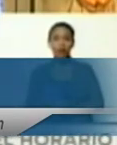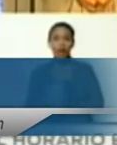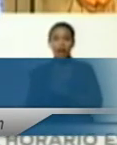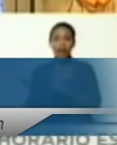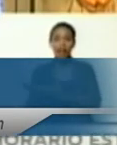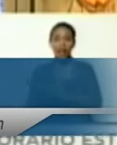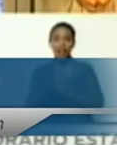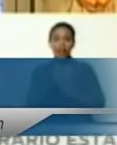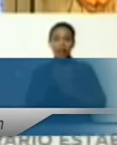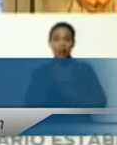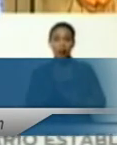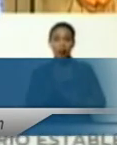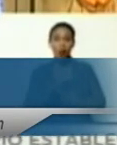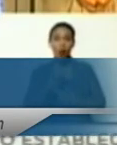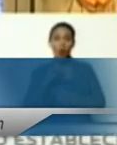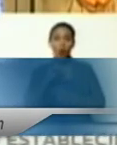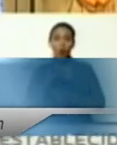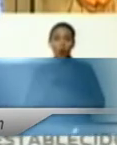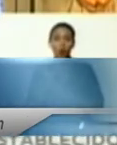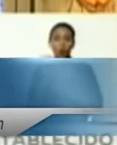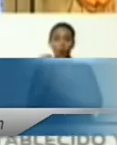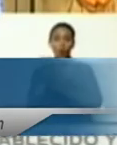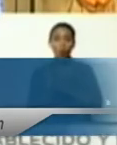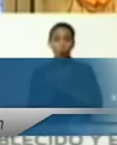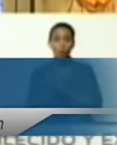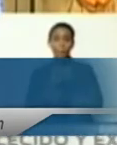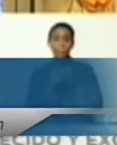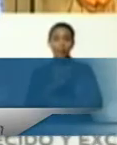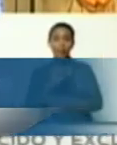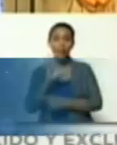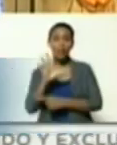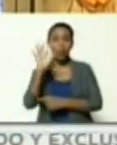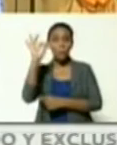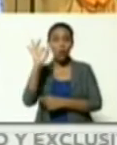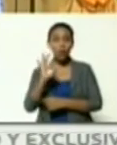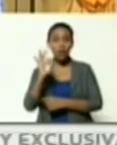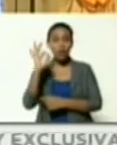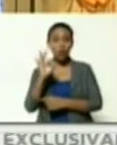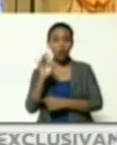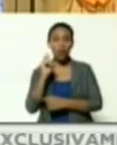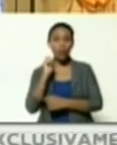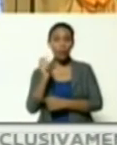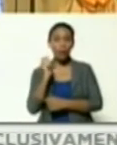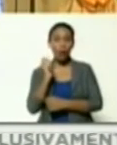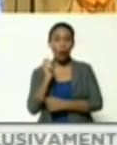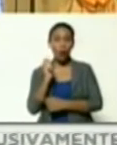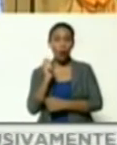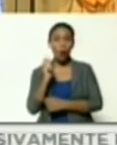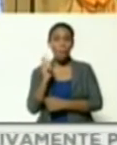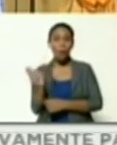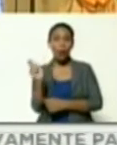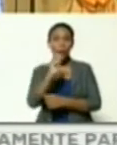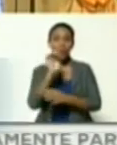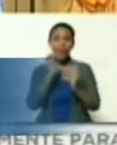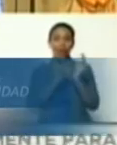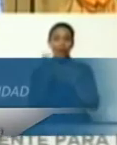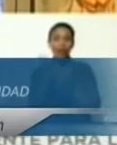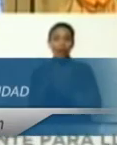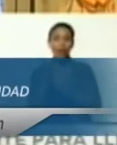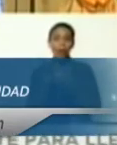recibirán un descuento del 25% en la tarifa para el mes de abril y